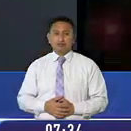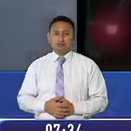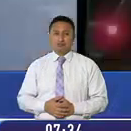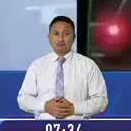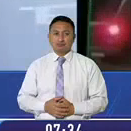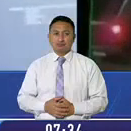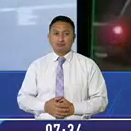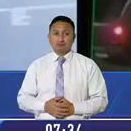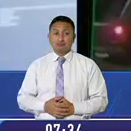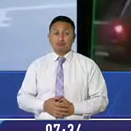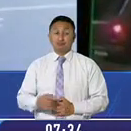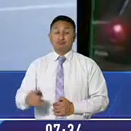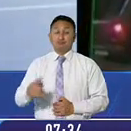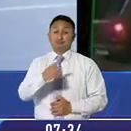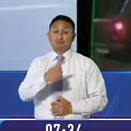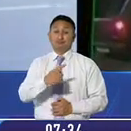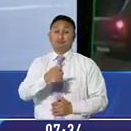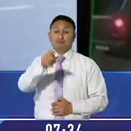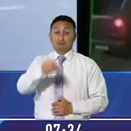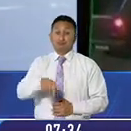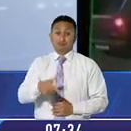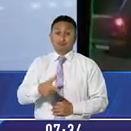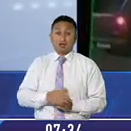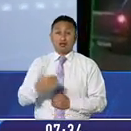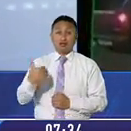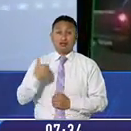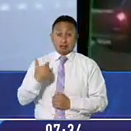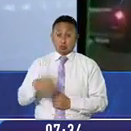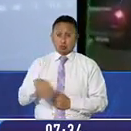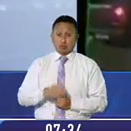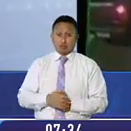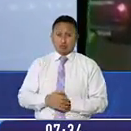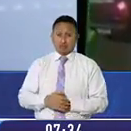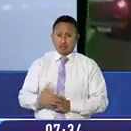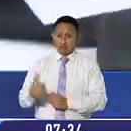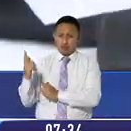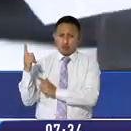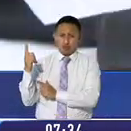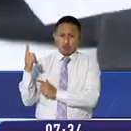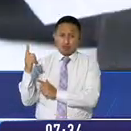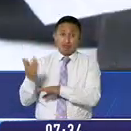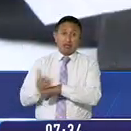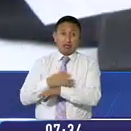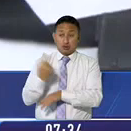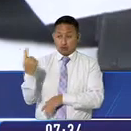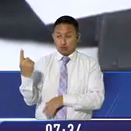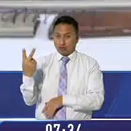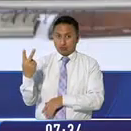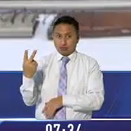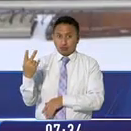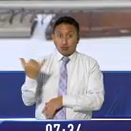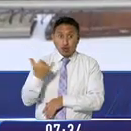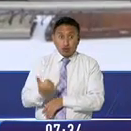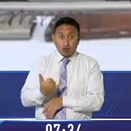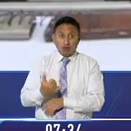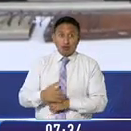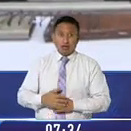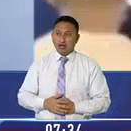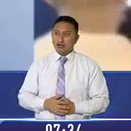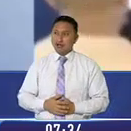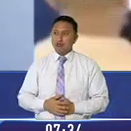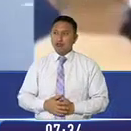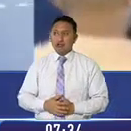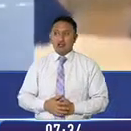delincuentes y criminales tengan armas de largo alcance pasó de ser un hecho aislado a una realidad cotidiana que